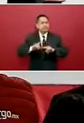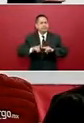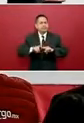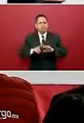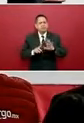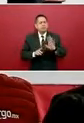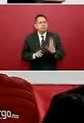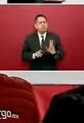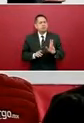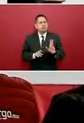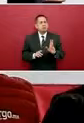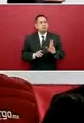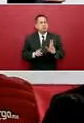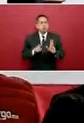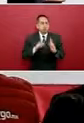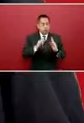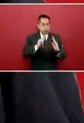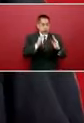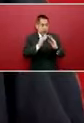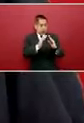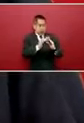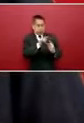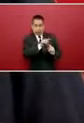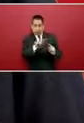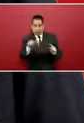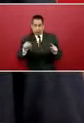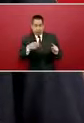va a quedar un hogar pobre